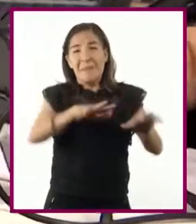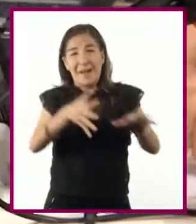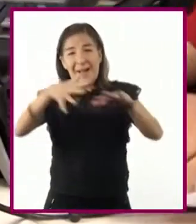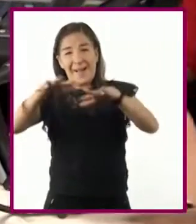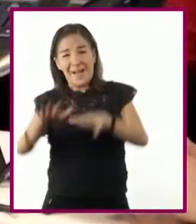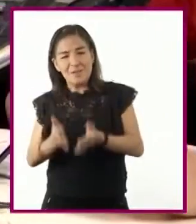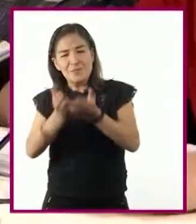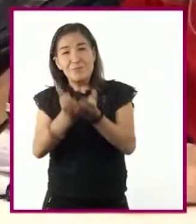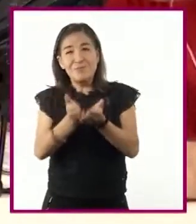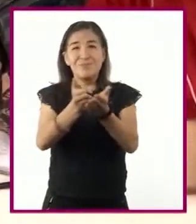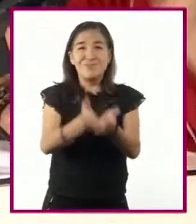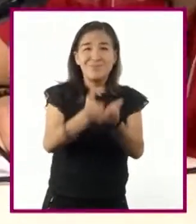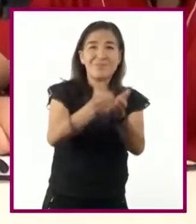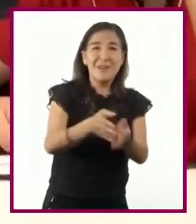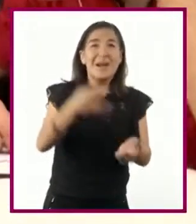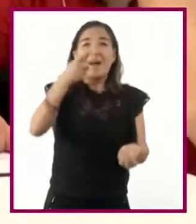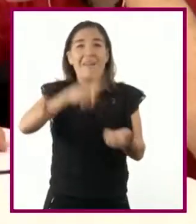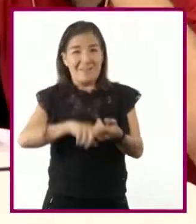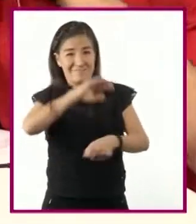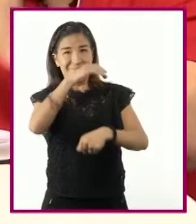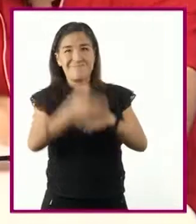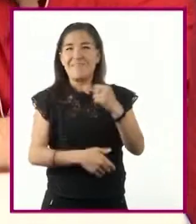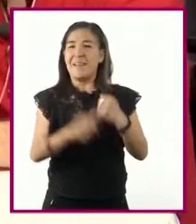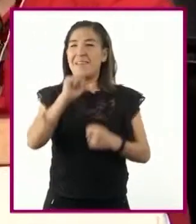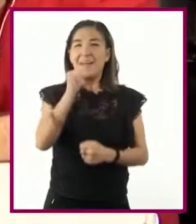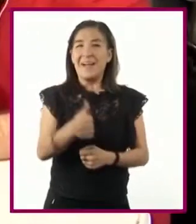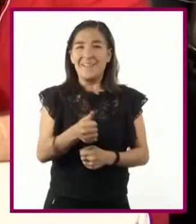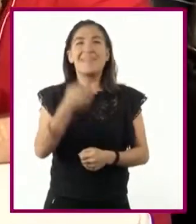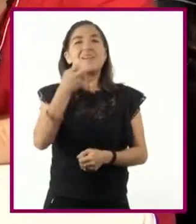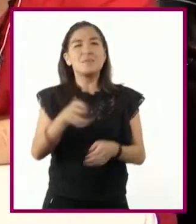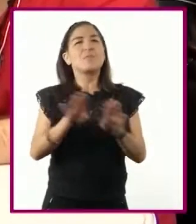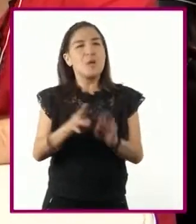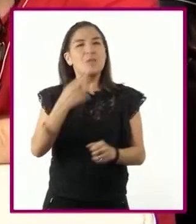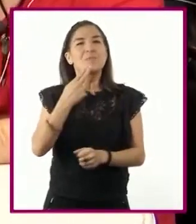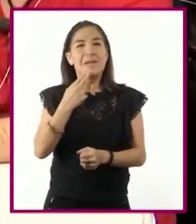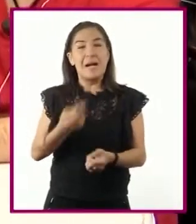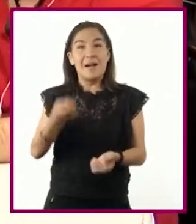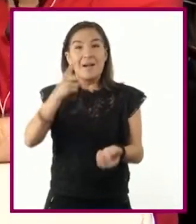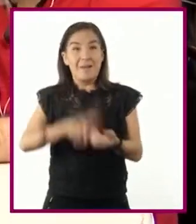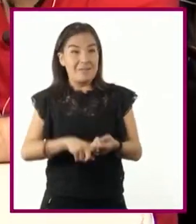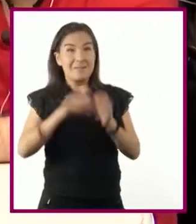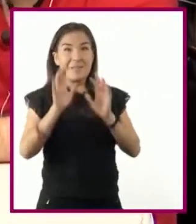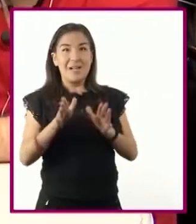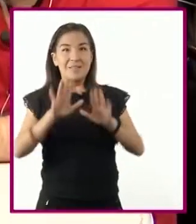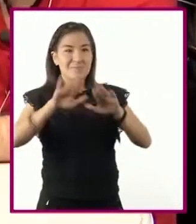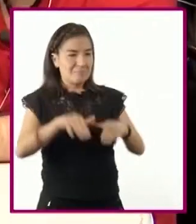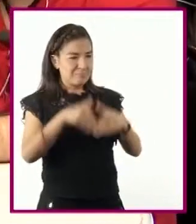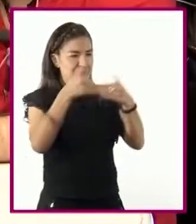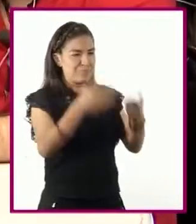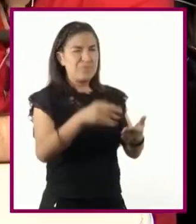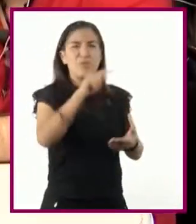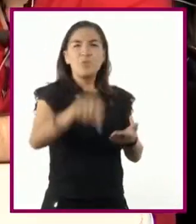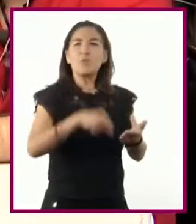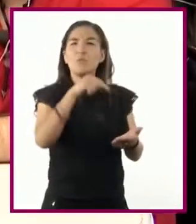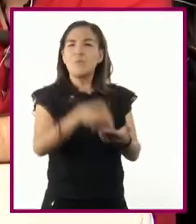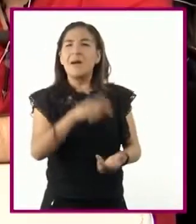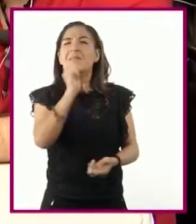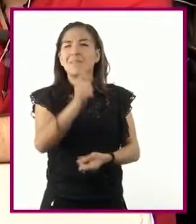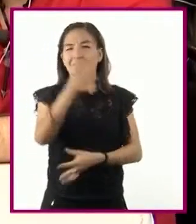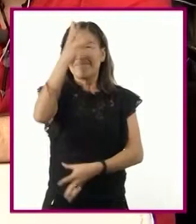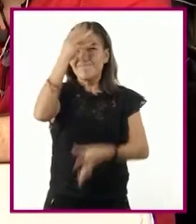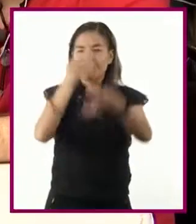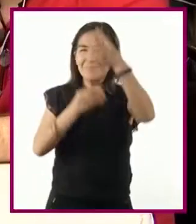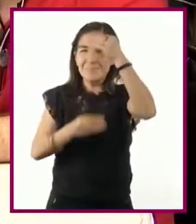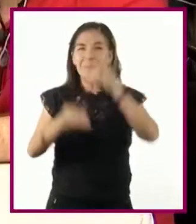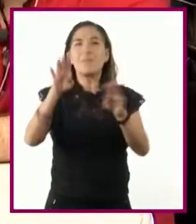inmenso, interminable. De vez en cuando divisamos tierra firme, islas de conocimiento en las que